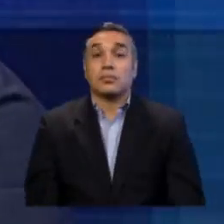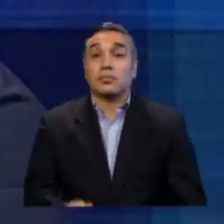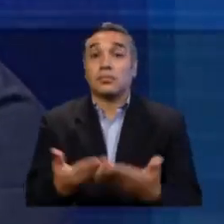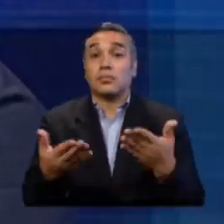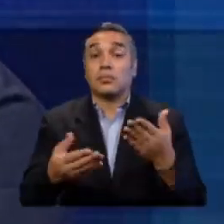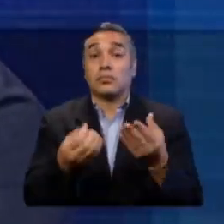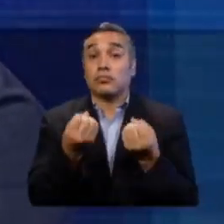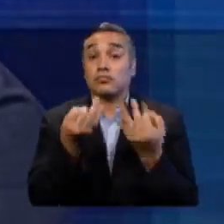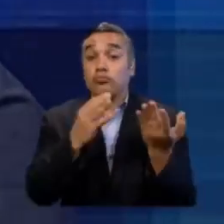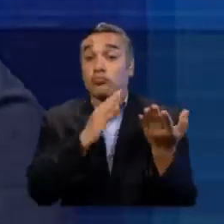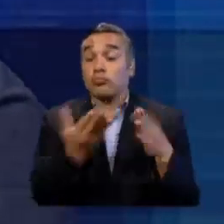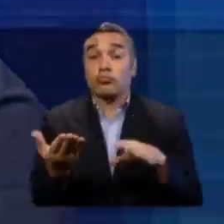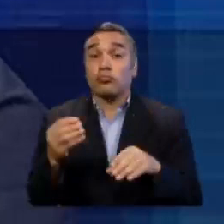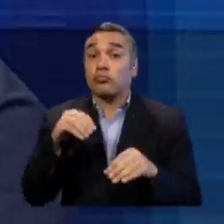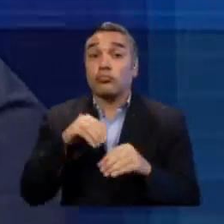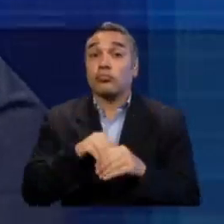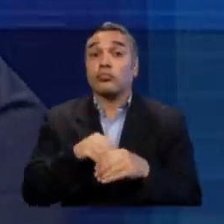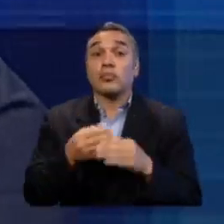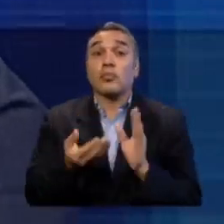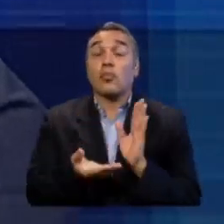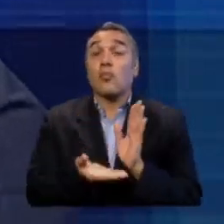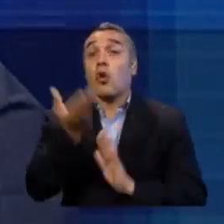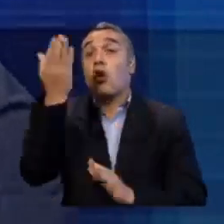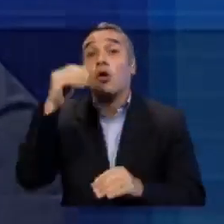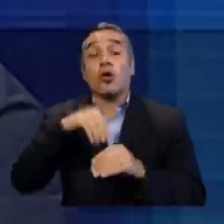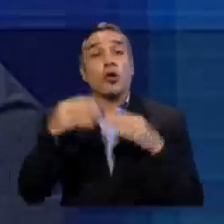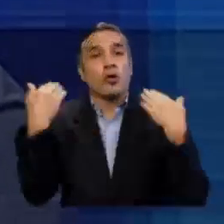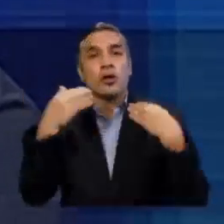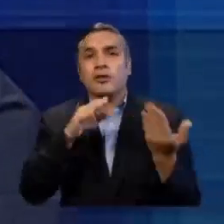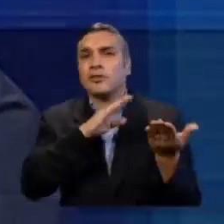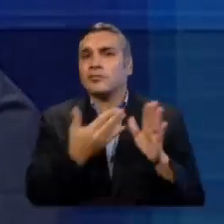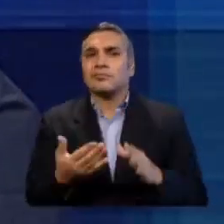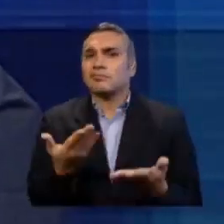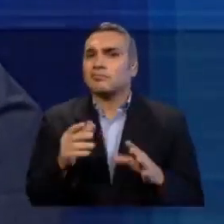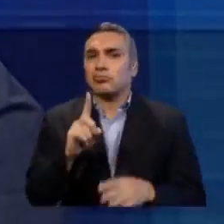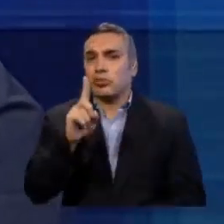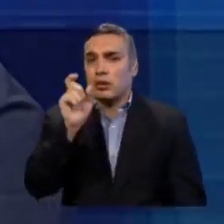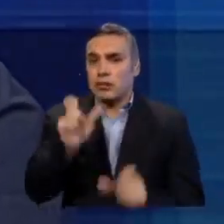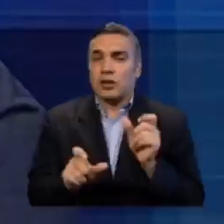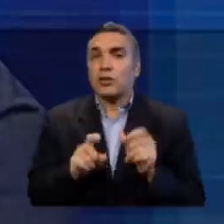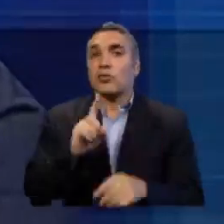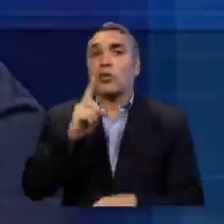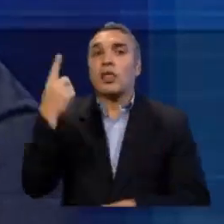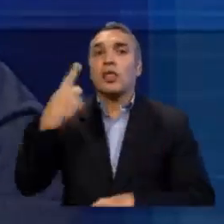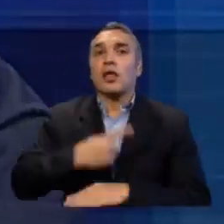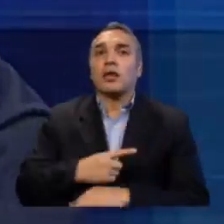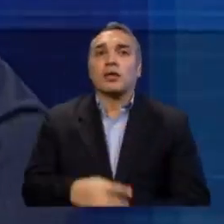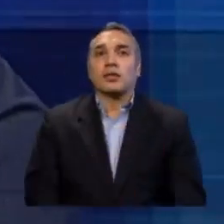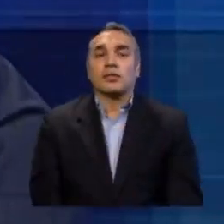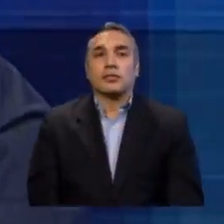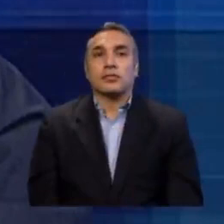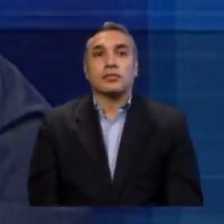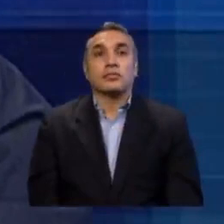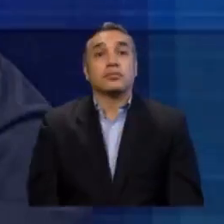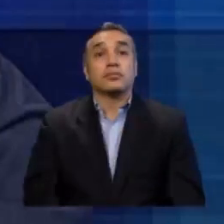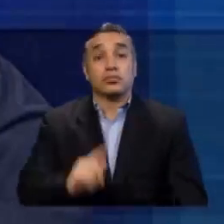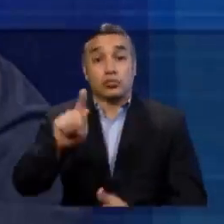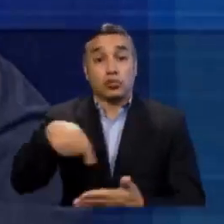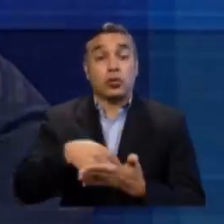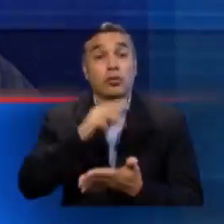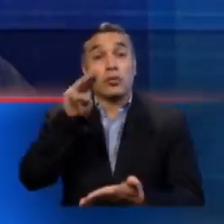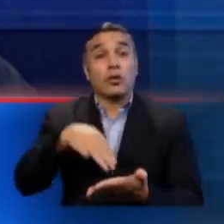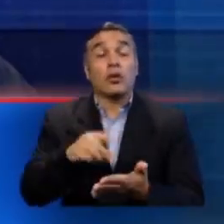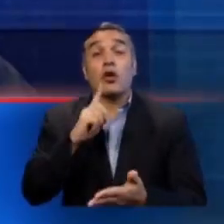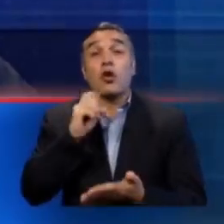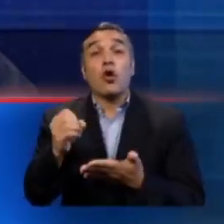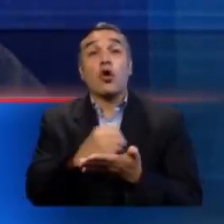Amigos, y las cifras de muertes violentas se disparan. En Guayaquil asesinan al menos a una persona por día. Después de Guayas, Manabí y